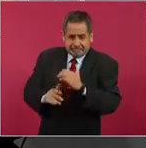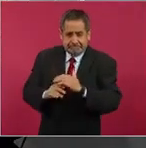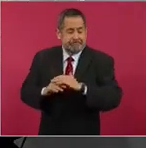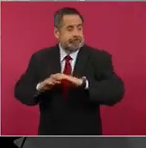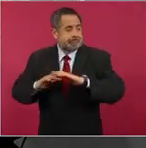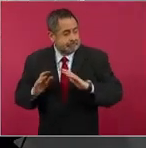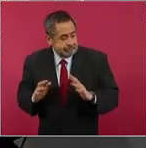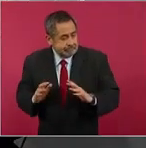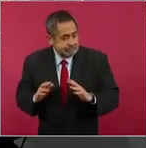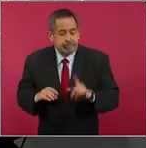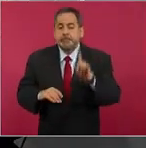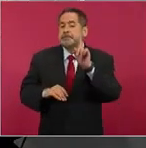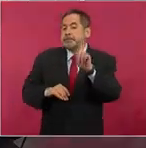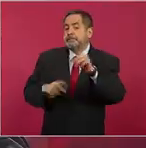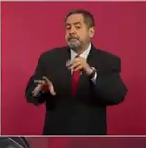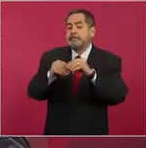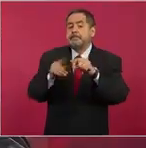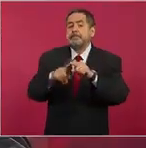además